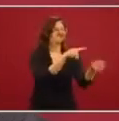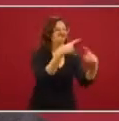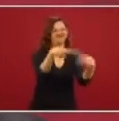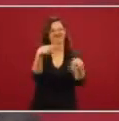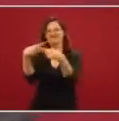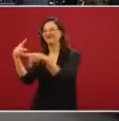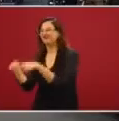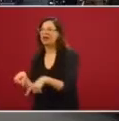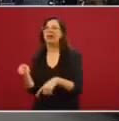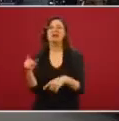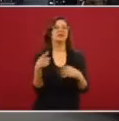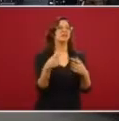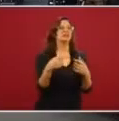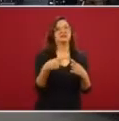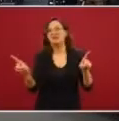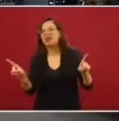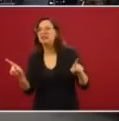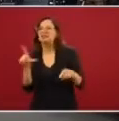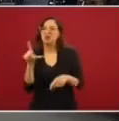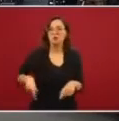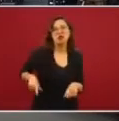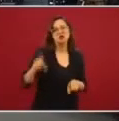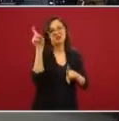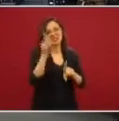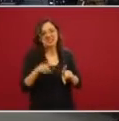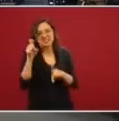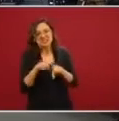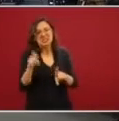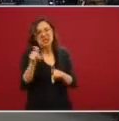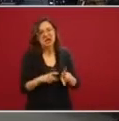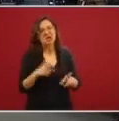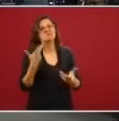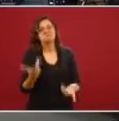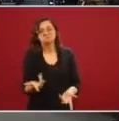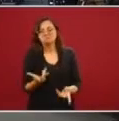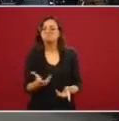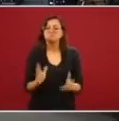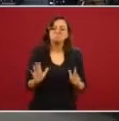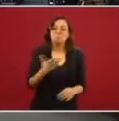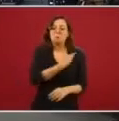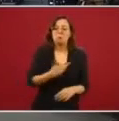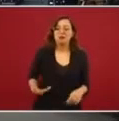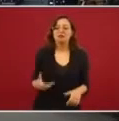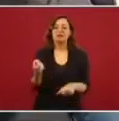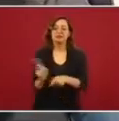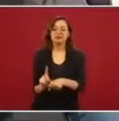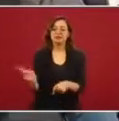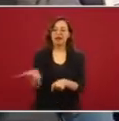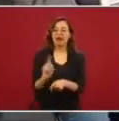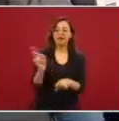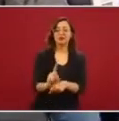y donde el gobierno sea sujeto de críticas y es un momento el presidente y todos los días prácticamente